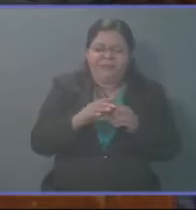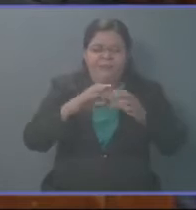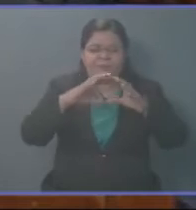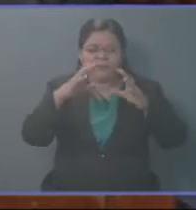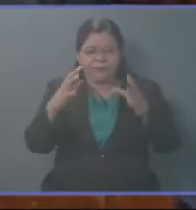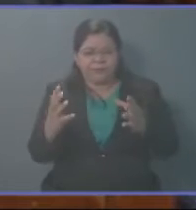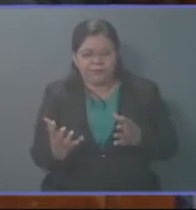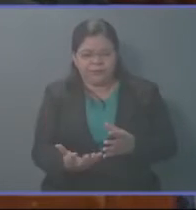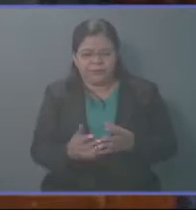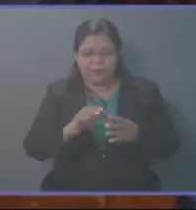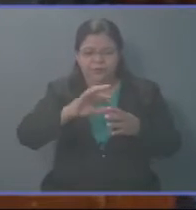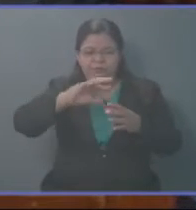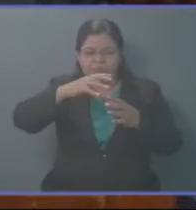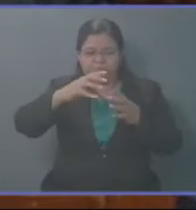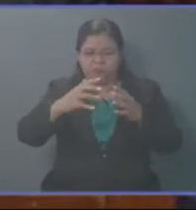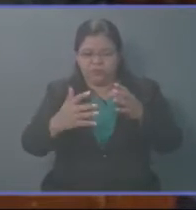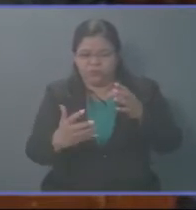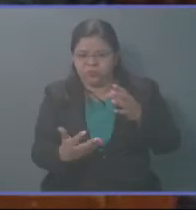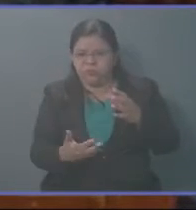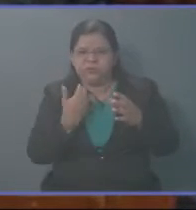COVID-19